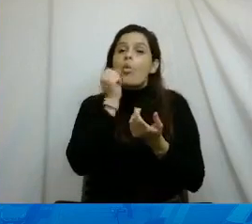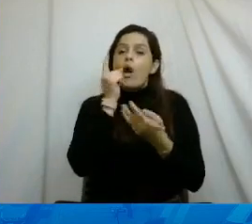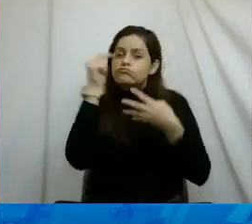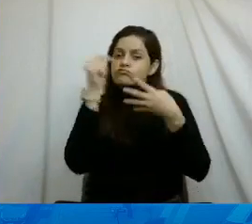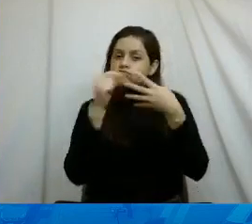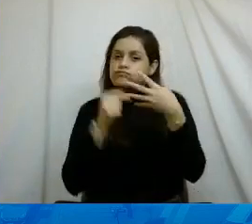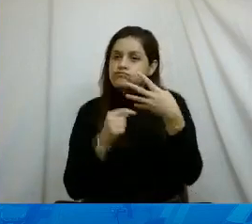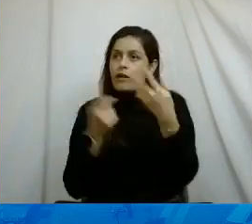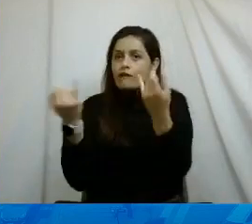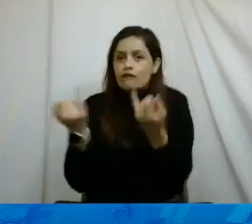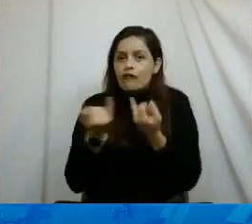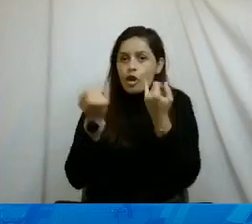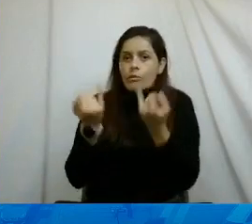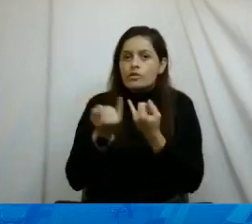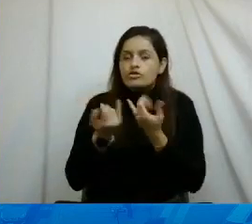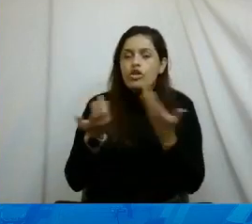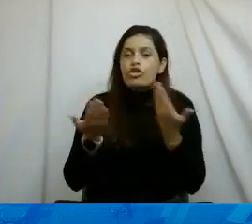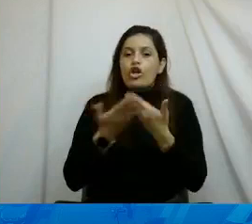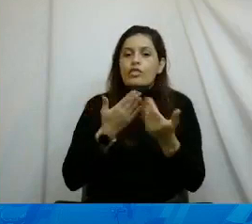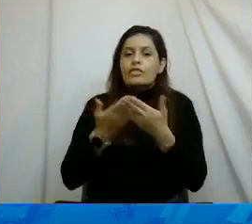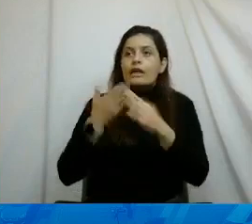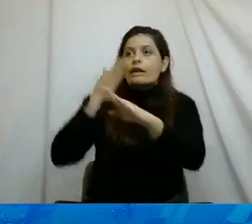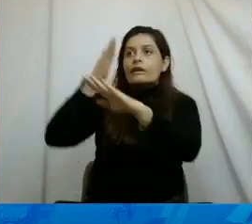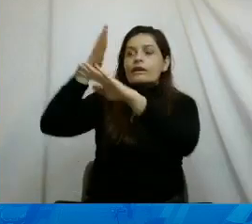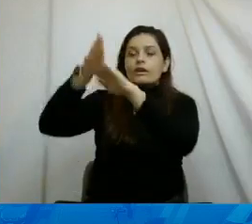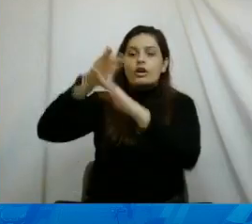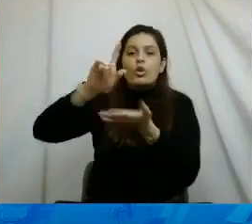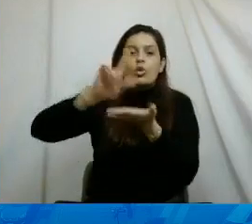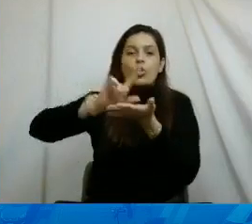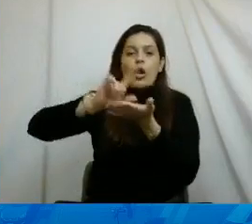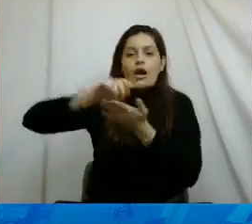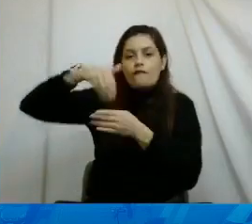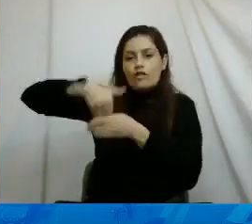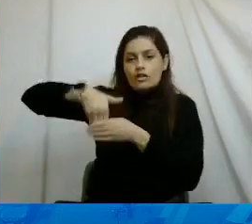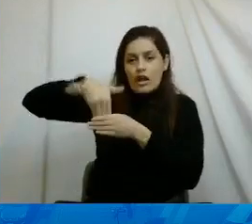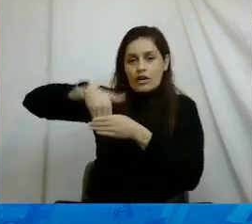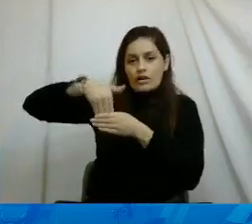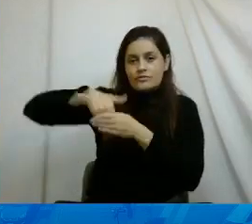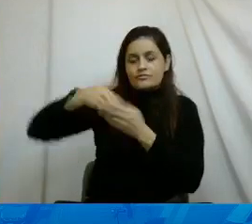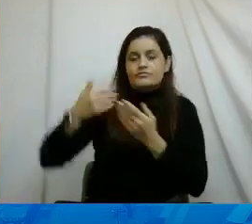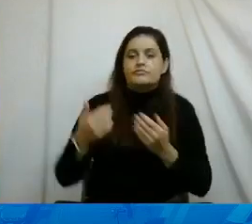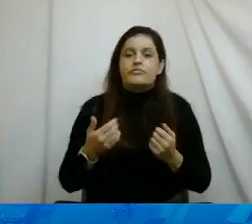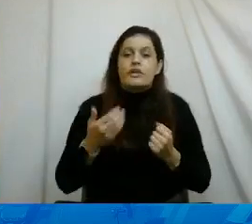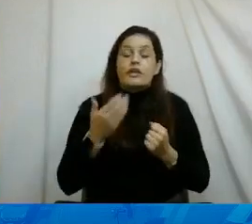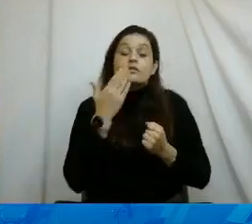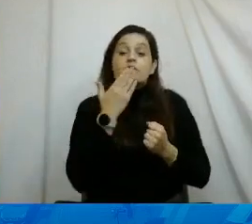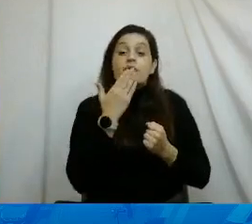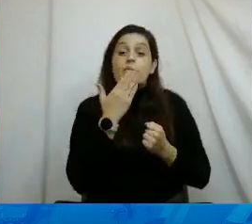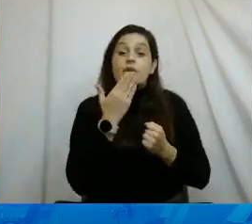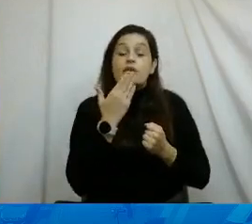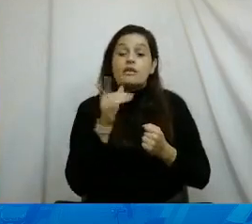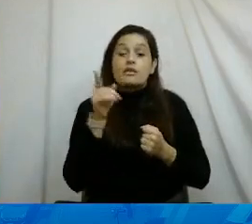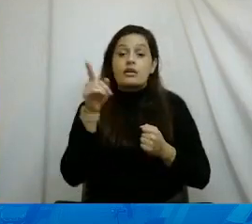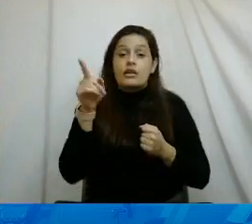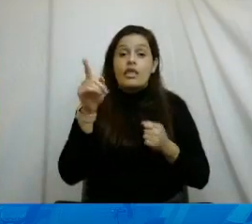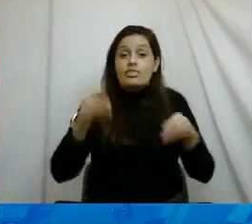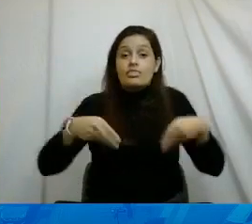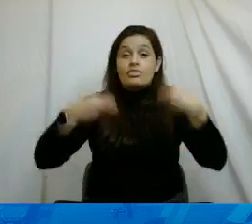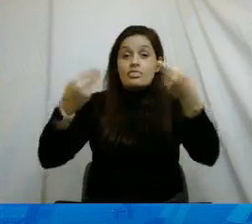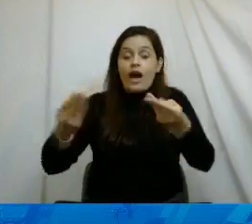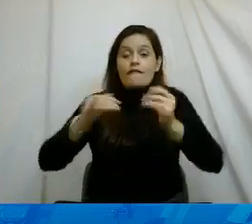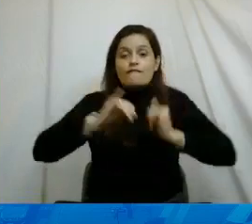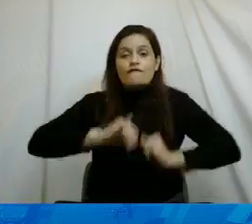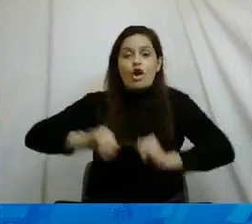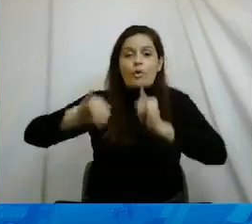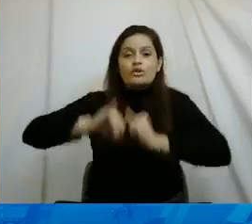también precisas para concurrir a cada uno de los locales de votación. Evidentemente también entregar información